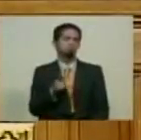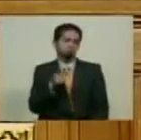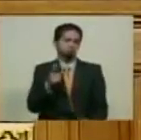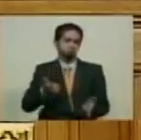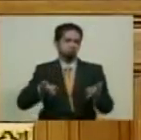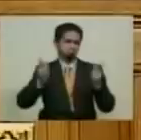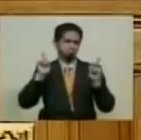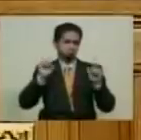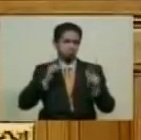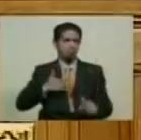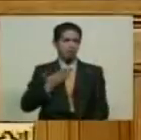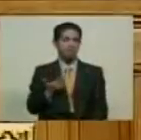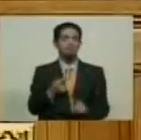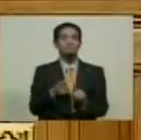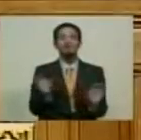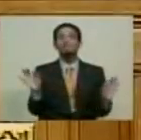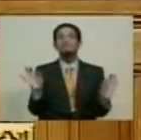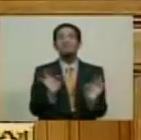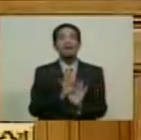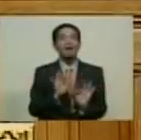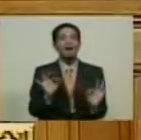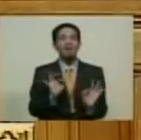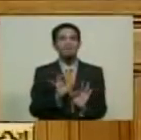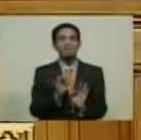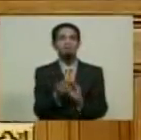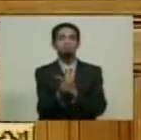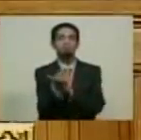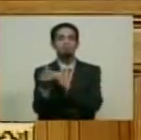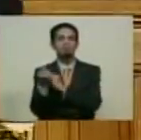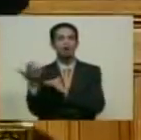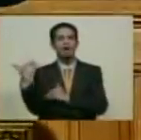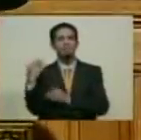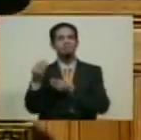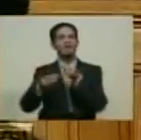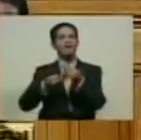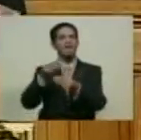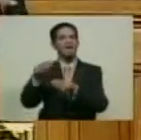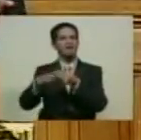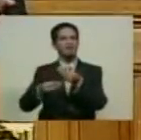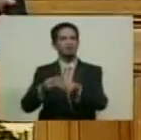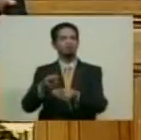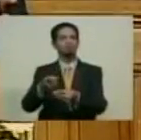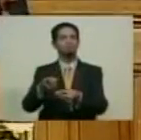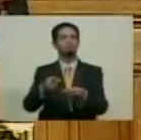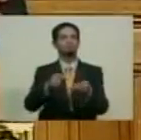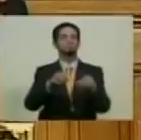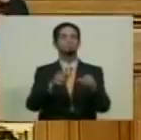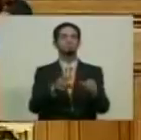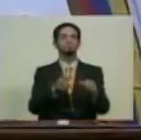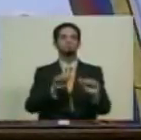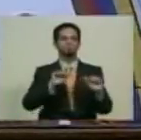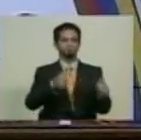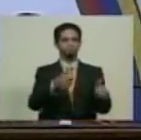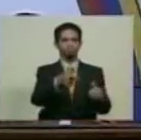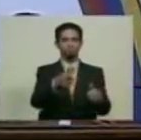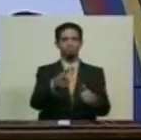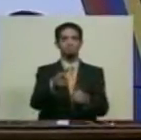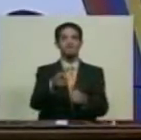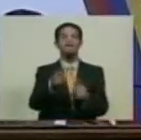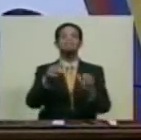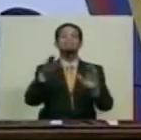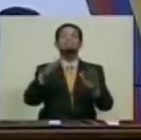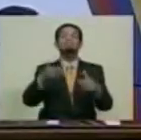hacerlo. Pero nadie puede discutir que fueron dos hechos superpuestos. Instalación de la Asamblea Nacional Constituyente, se acabaron las